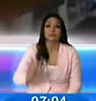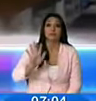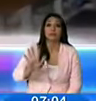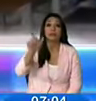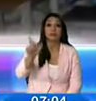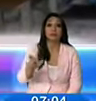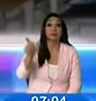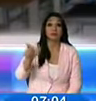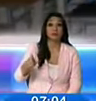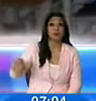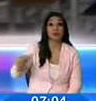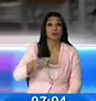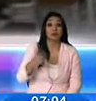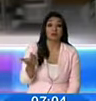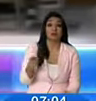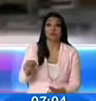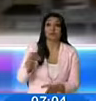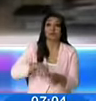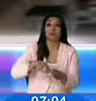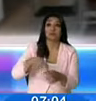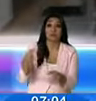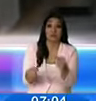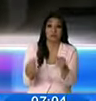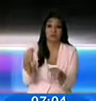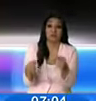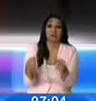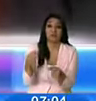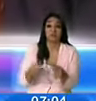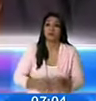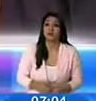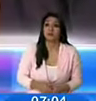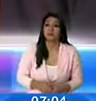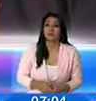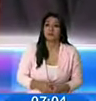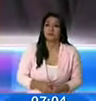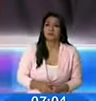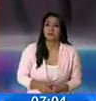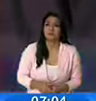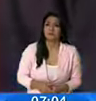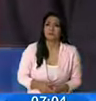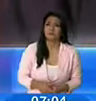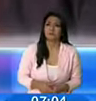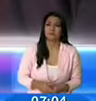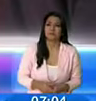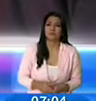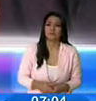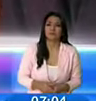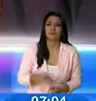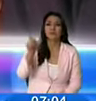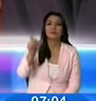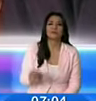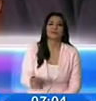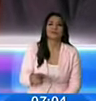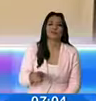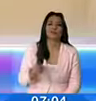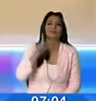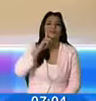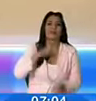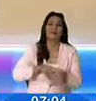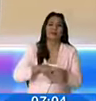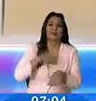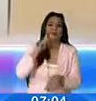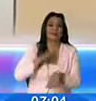Entre cinco andan en ese carro. Uno de color, persona negra, de